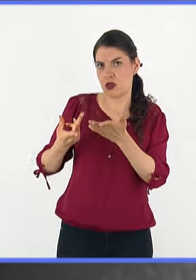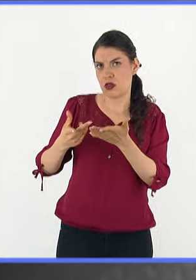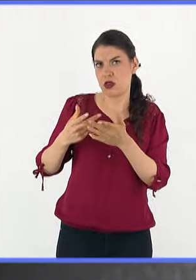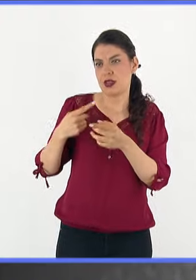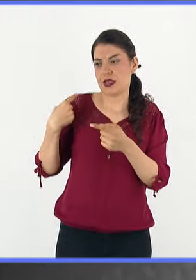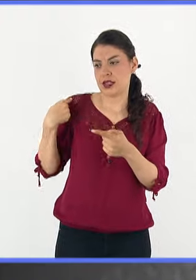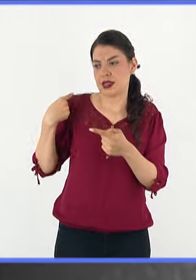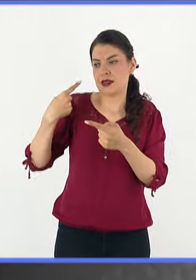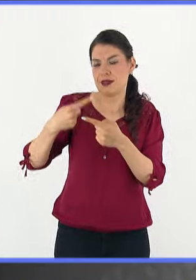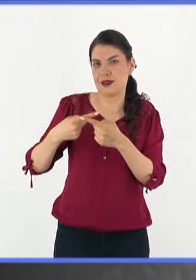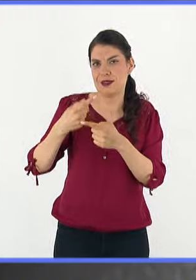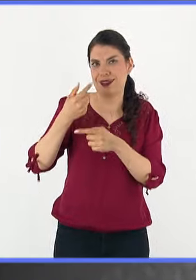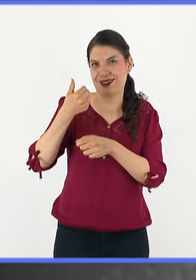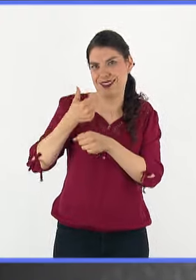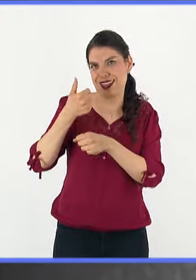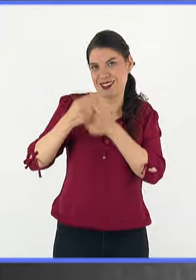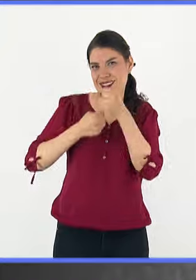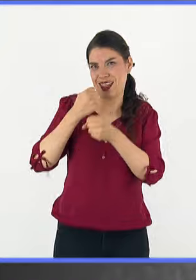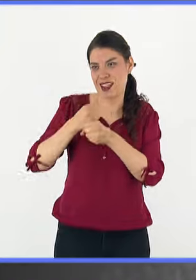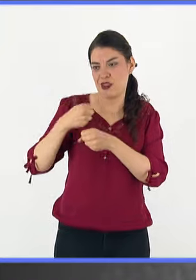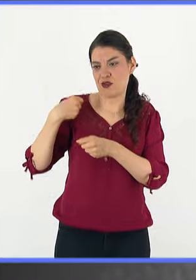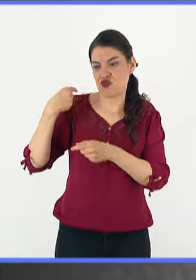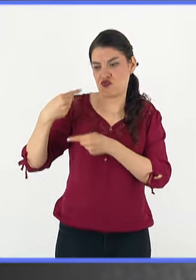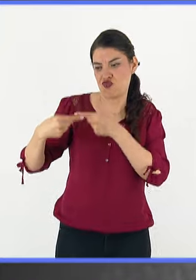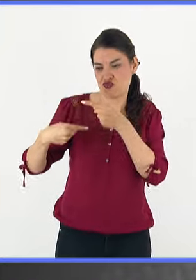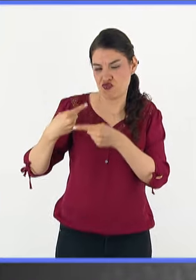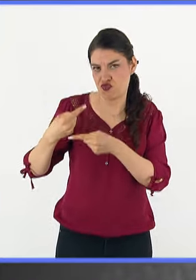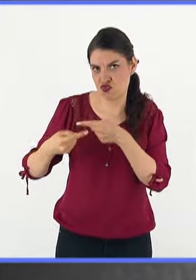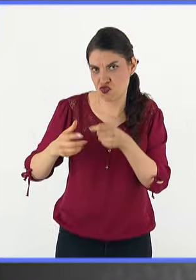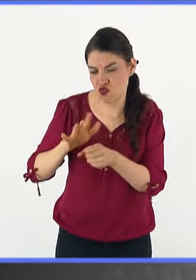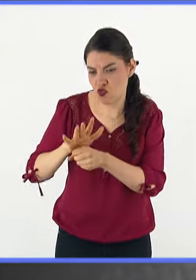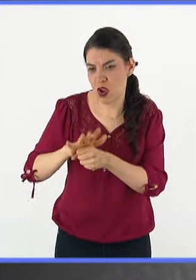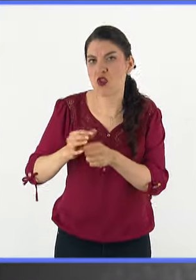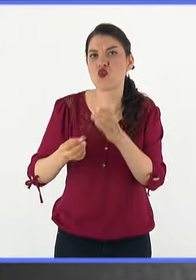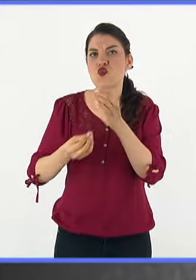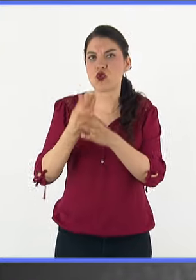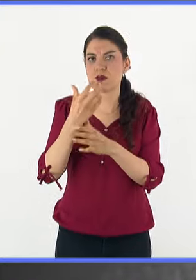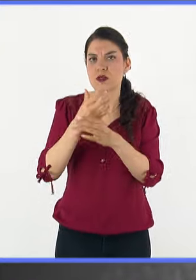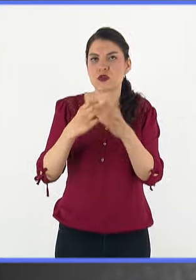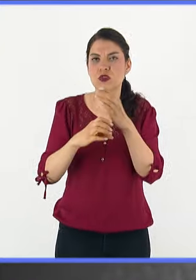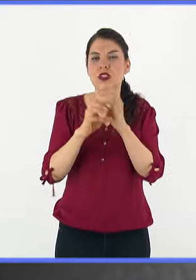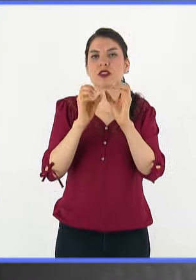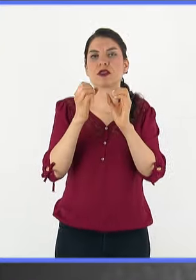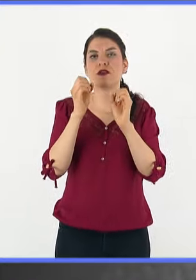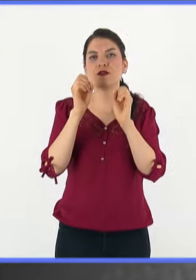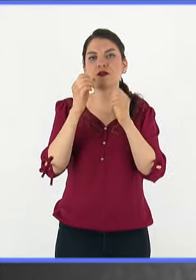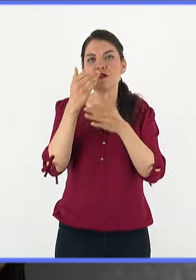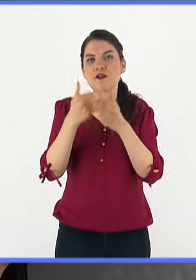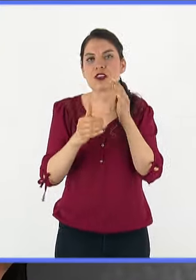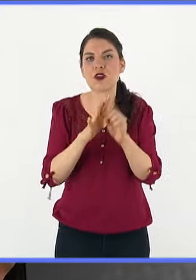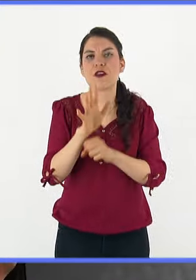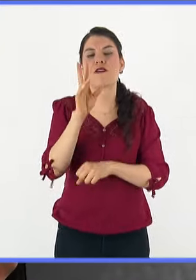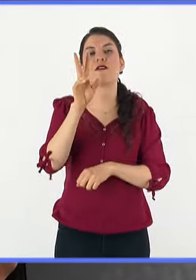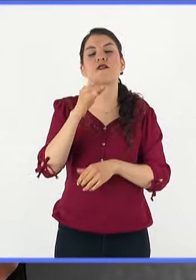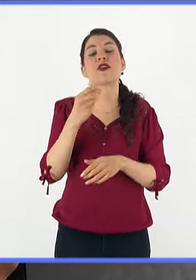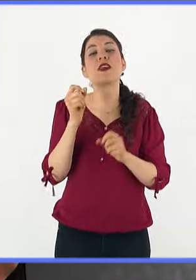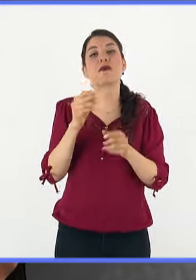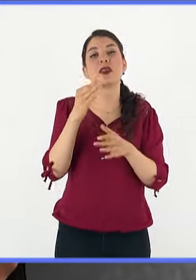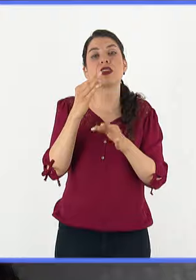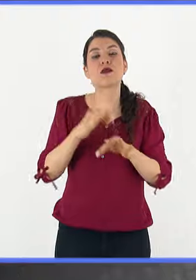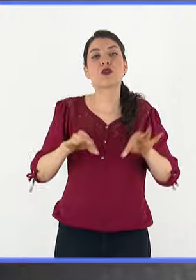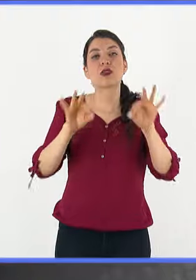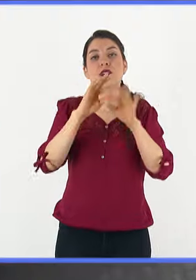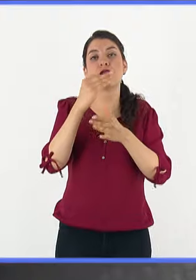sexenio Qué hay de nuevo y Qué falta me voy a ir a la última parte Qué falta falta contexto internacional